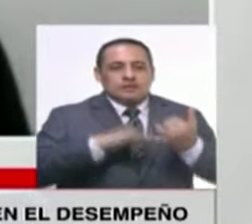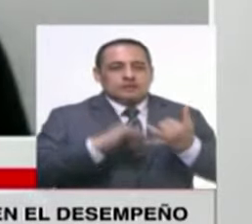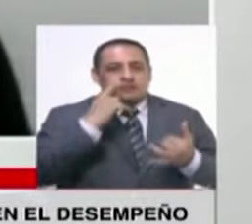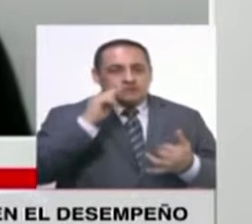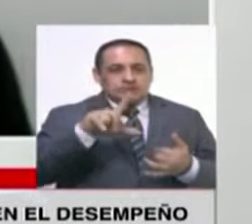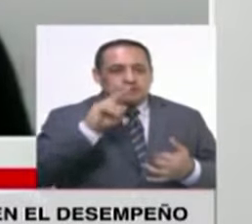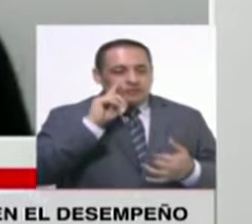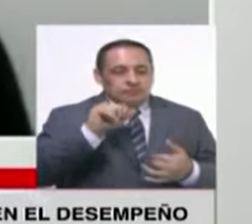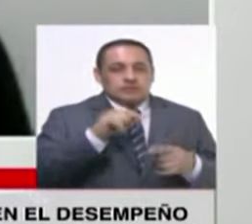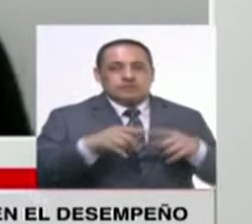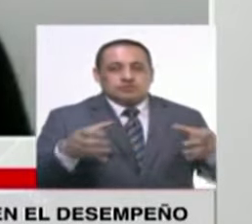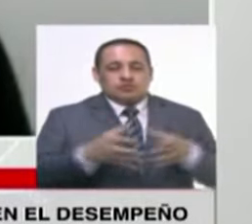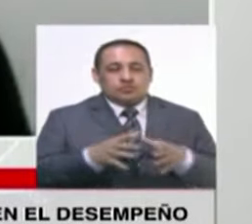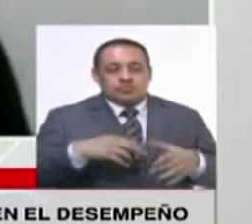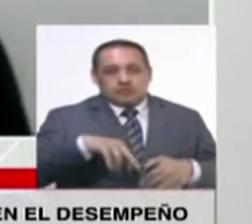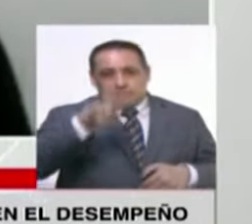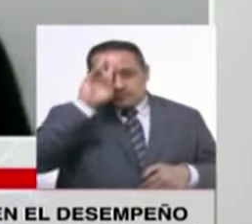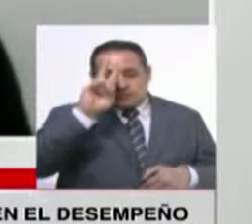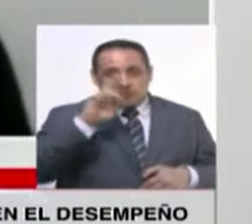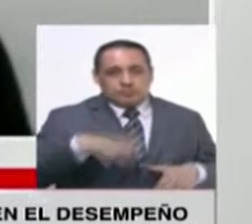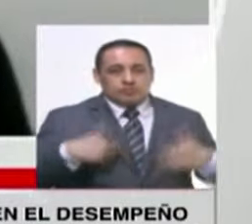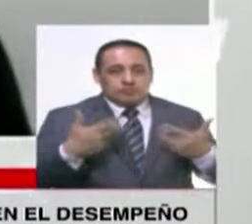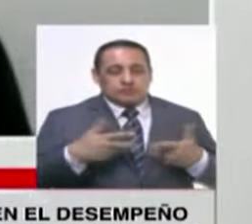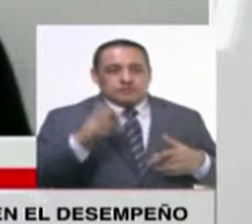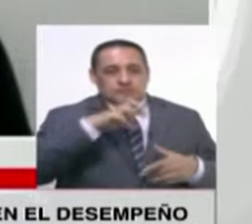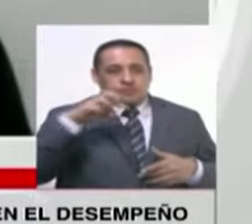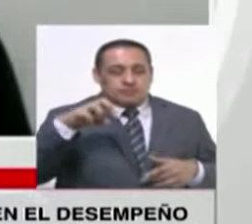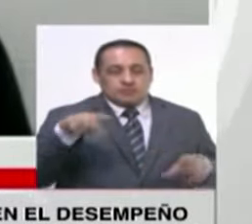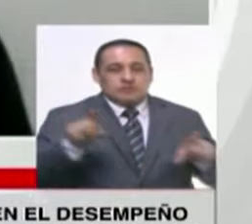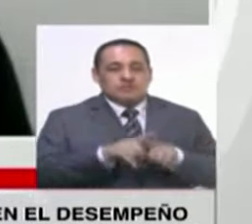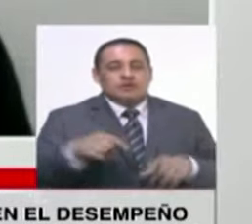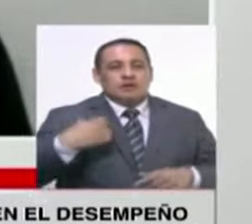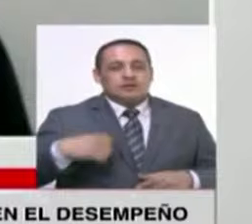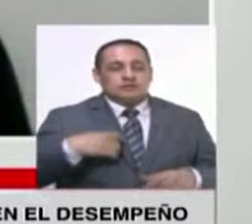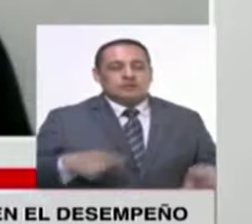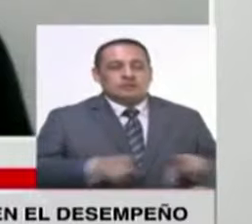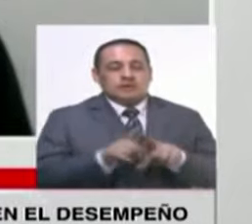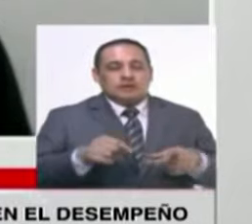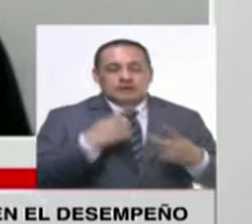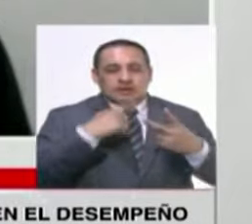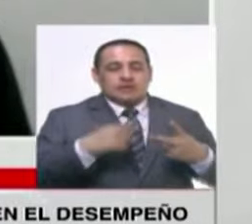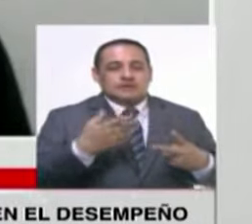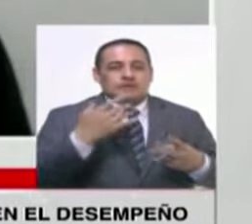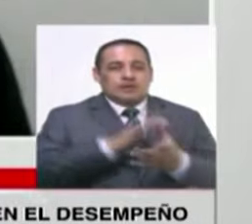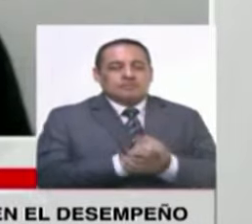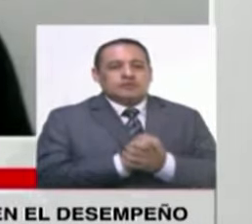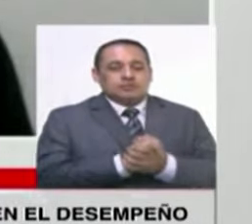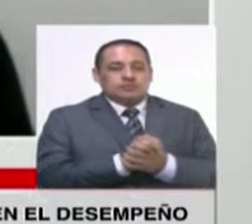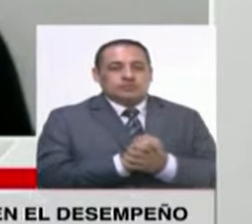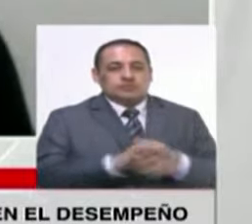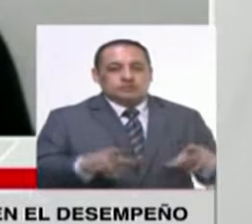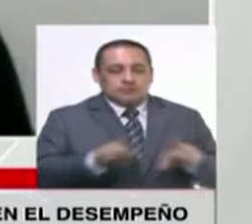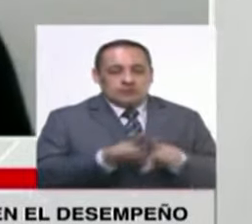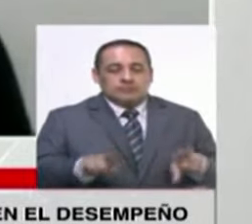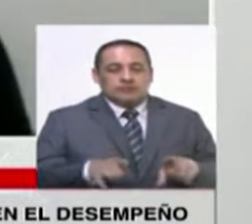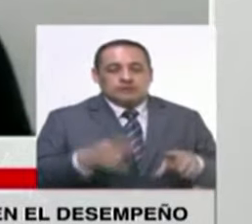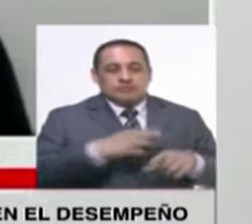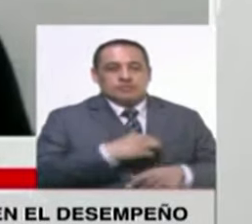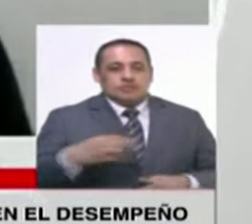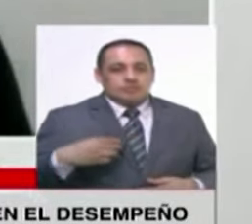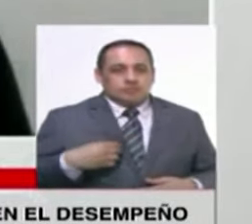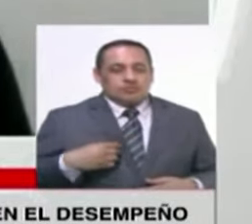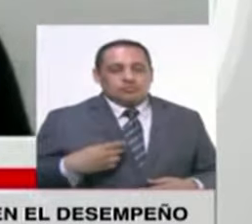que ambos son de Perú Posible. Y el señor fue alcalde y también fue amigo y fue